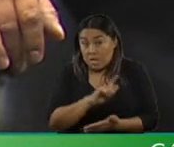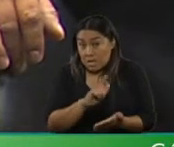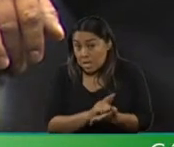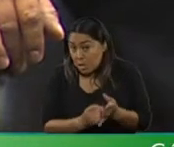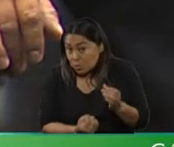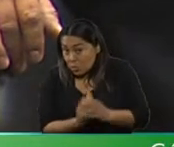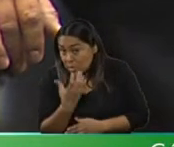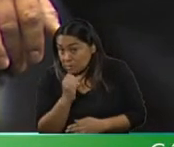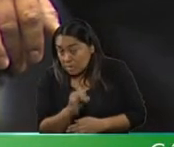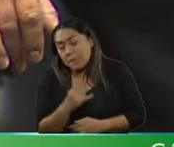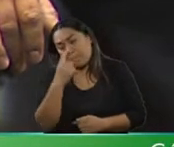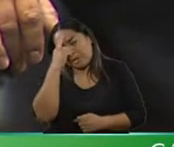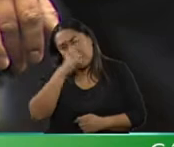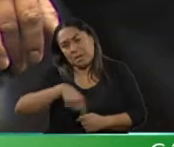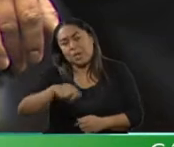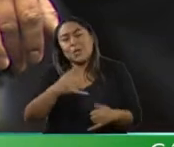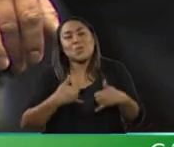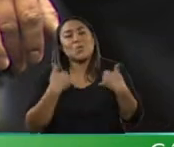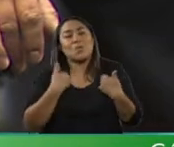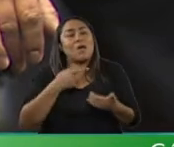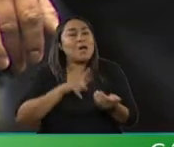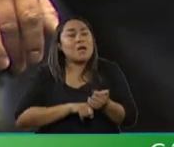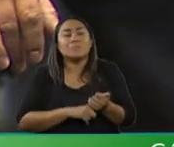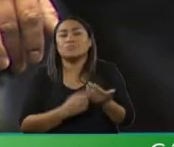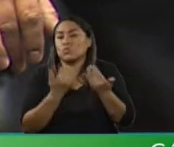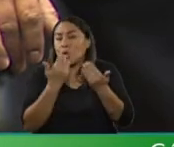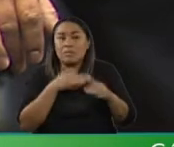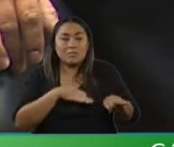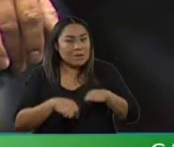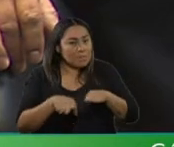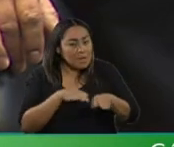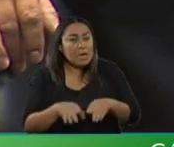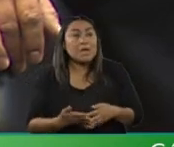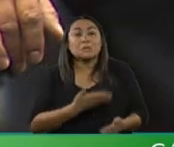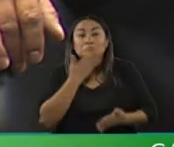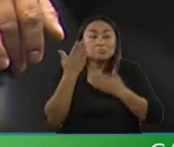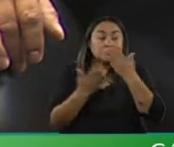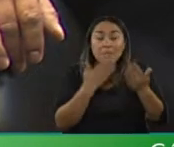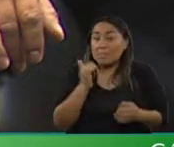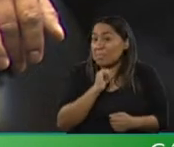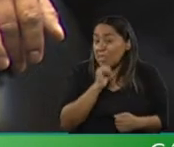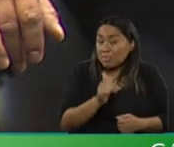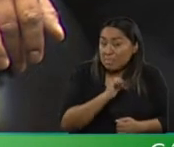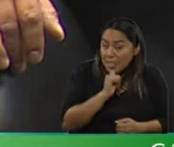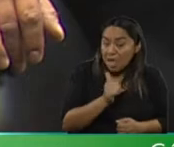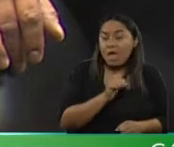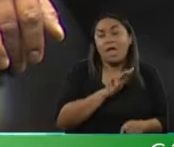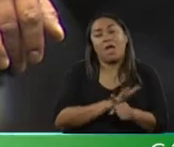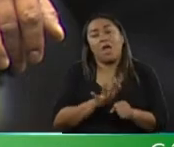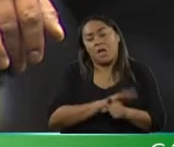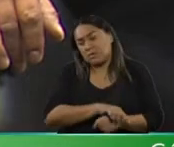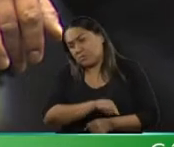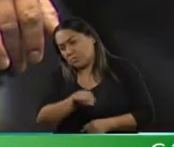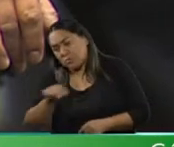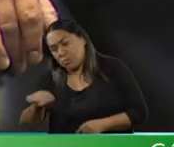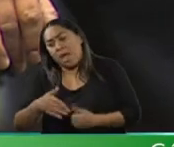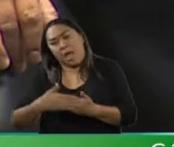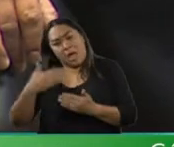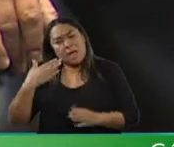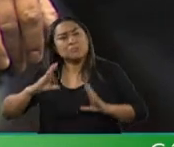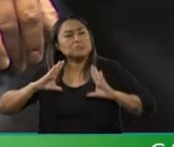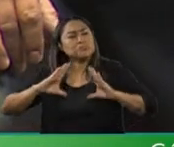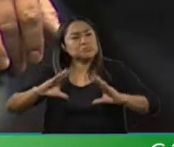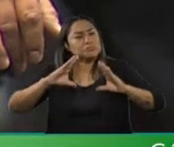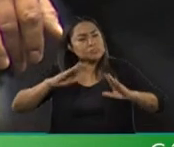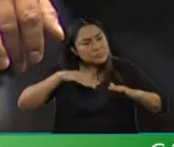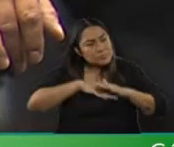juventud que se encuentra en desocupación laboral y no está cursando algún nivel educativo puedan ser capacitados